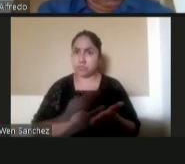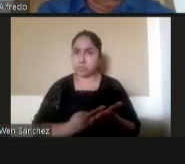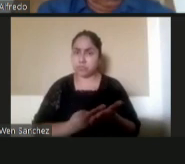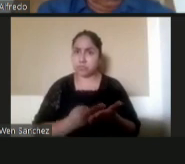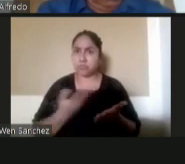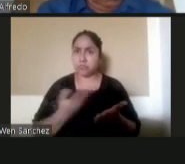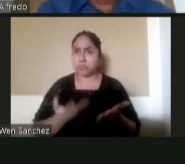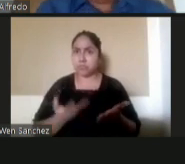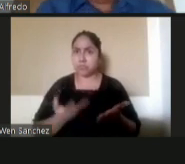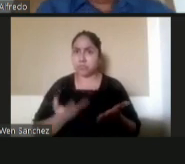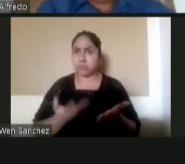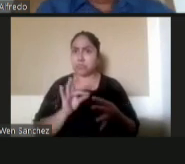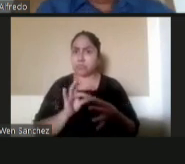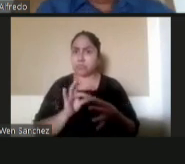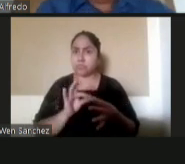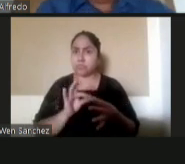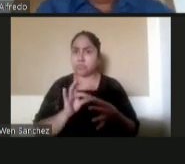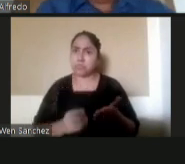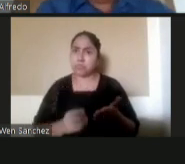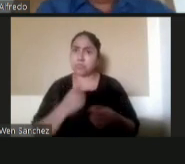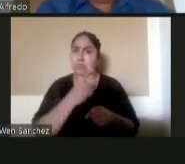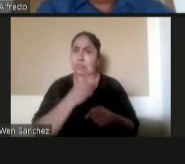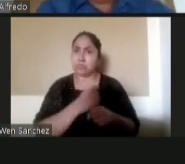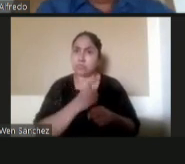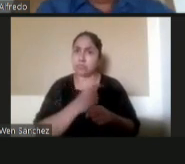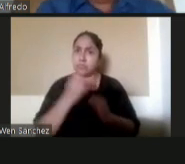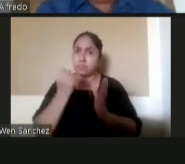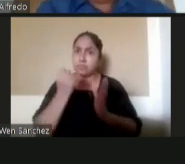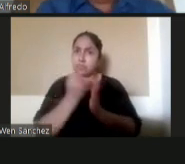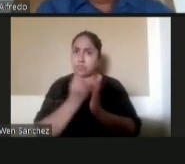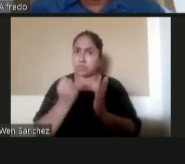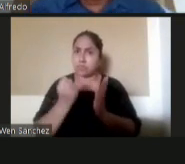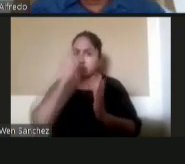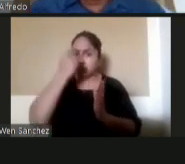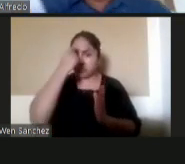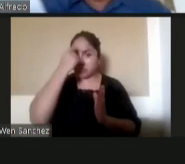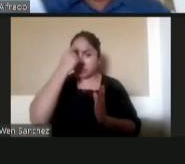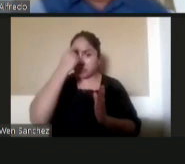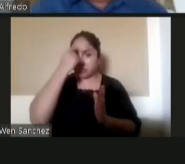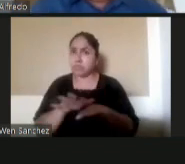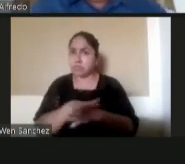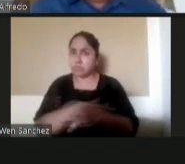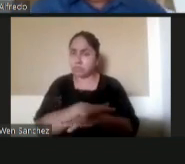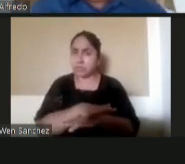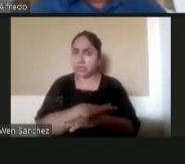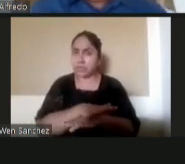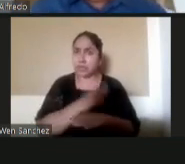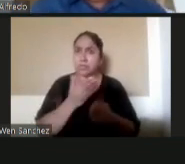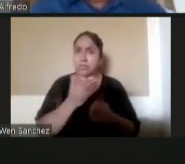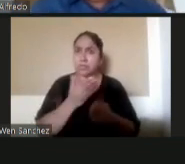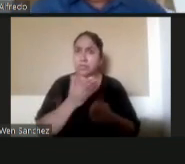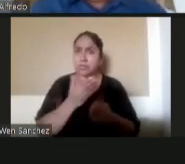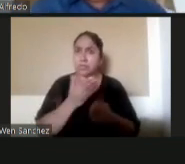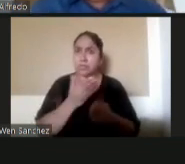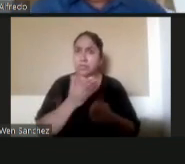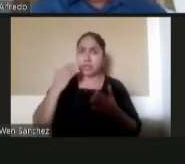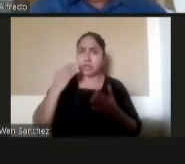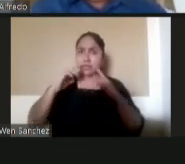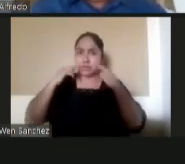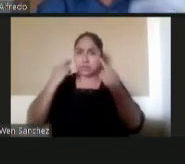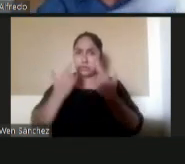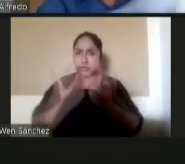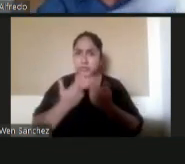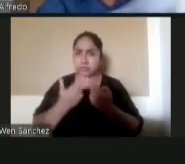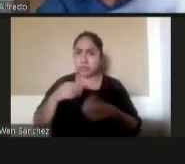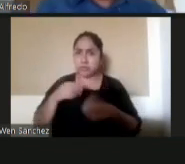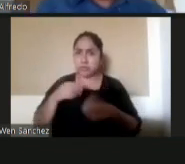dicen lo siguiente. Primero, se autoriza la modificación del acuerdo primero aprobado en la sesión ordinaria número